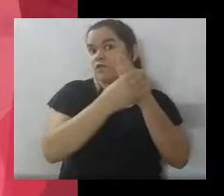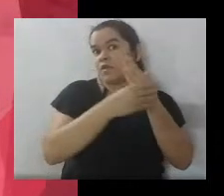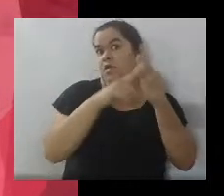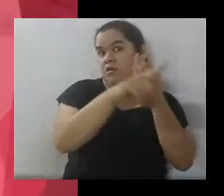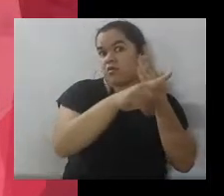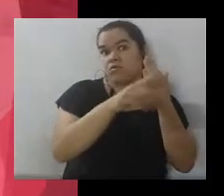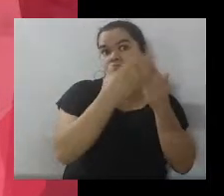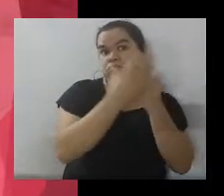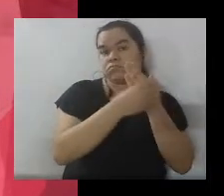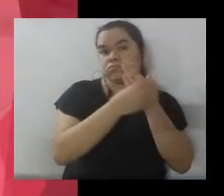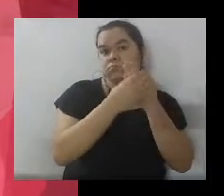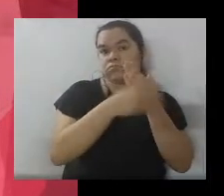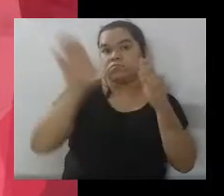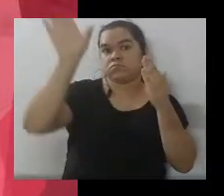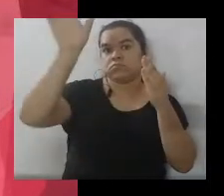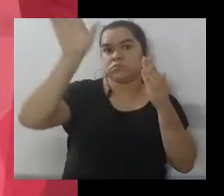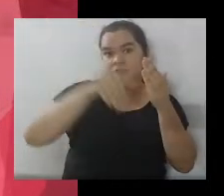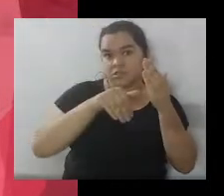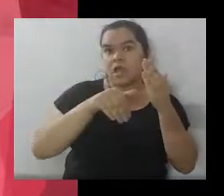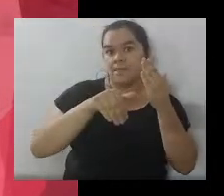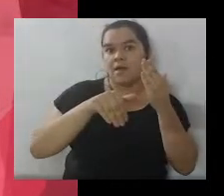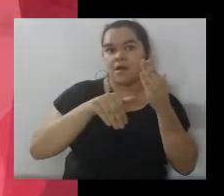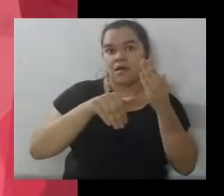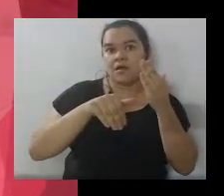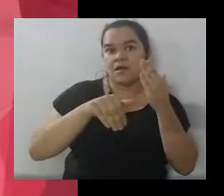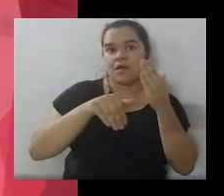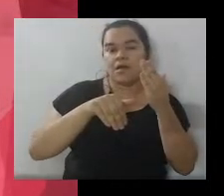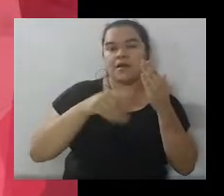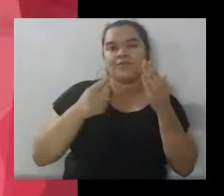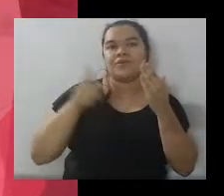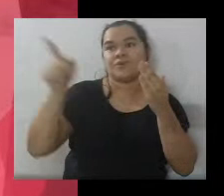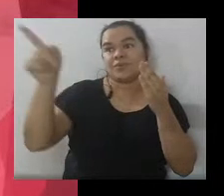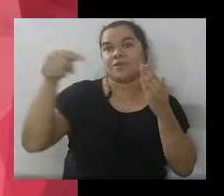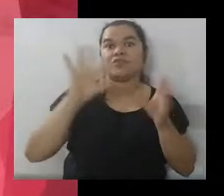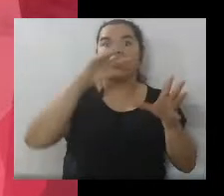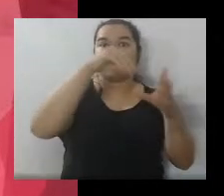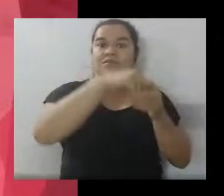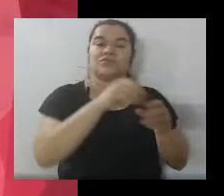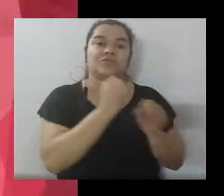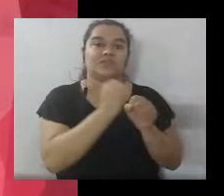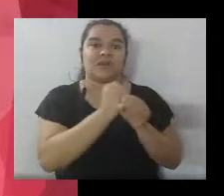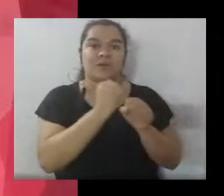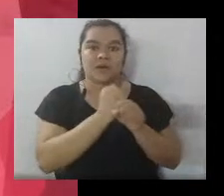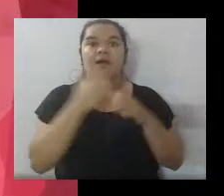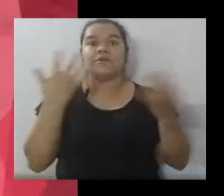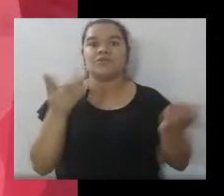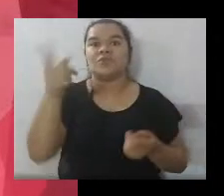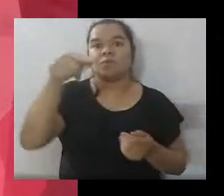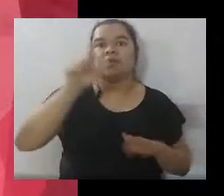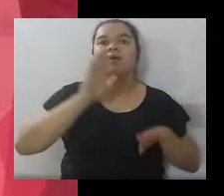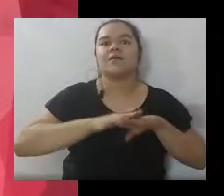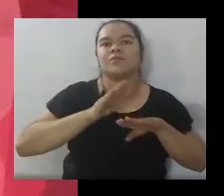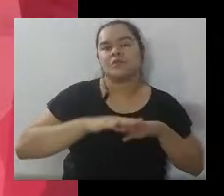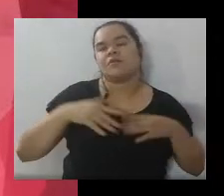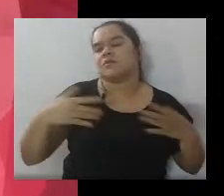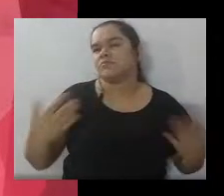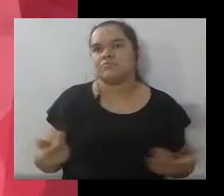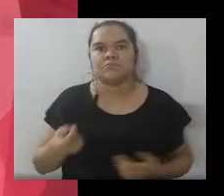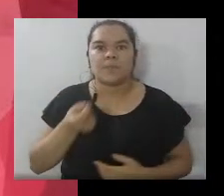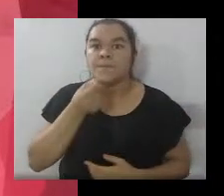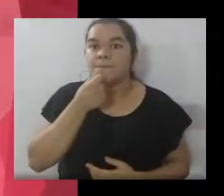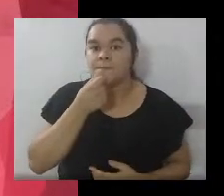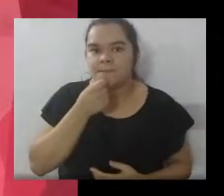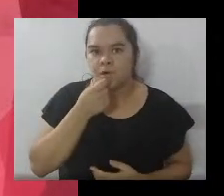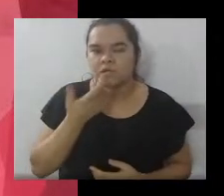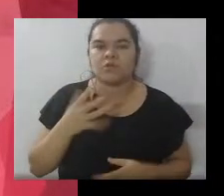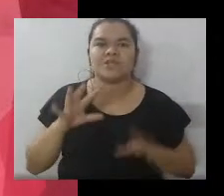el Estado los puede adquirir en relación de dependencia, adquirir esos servicios, como por ejemplo la